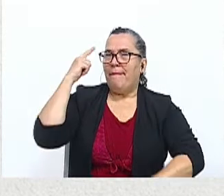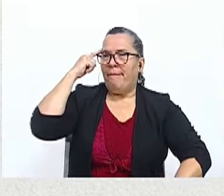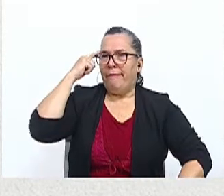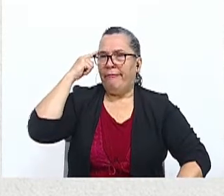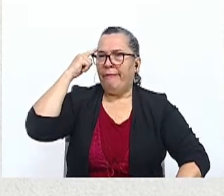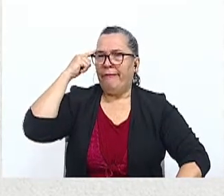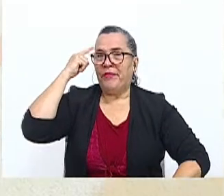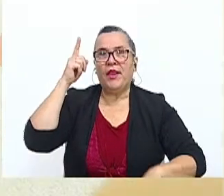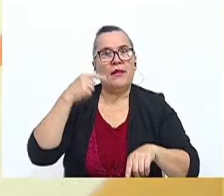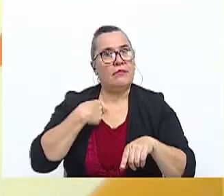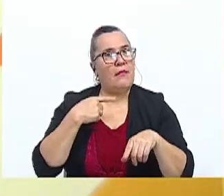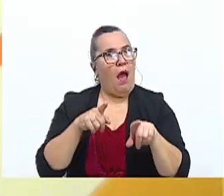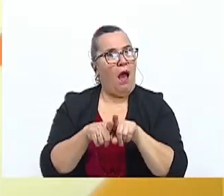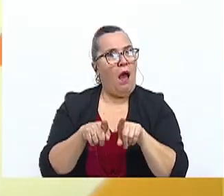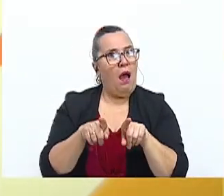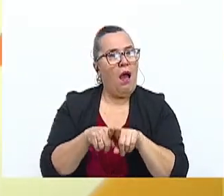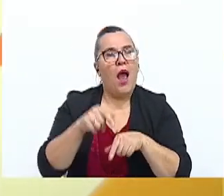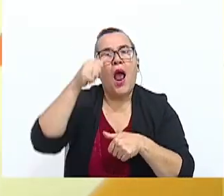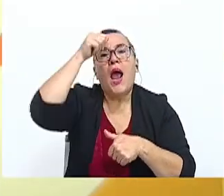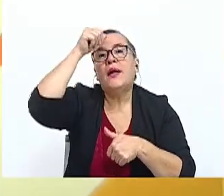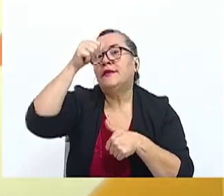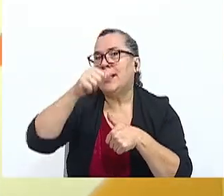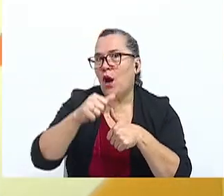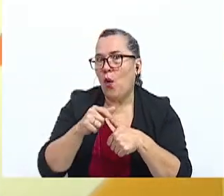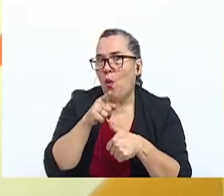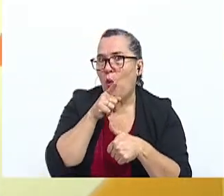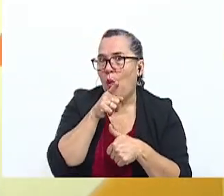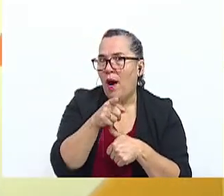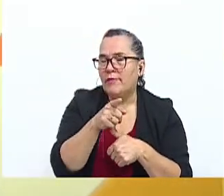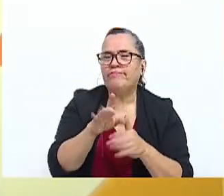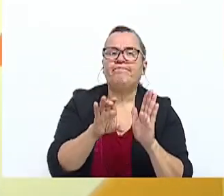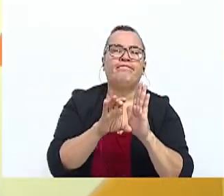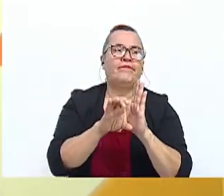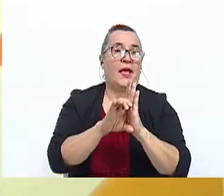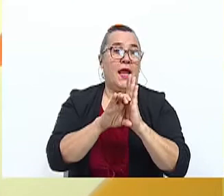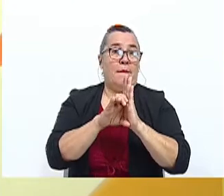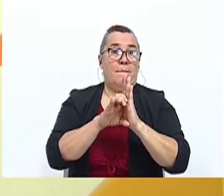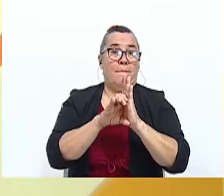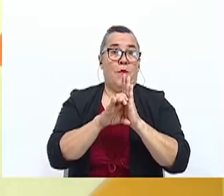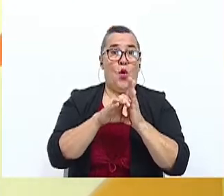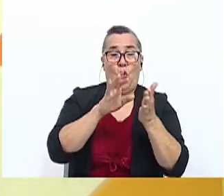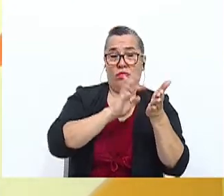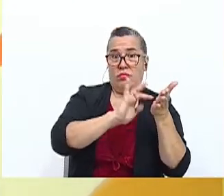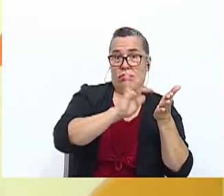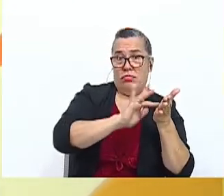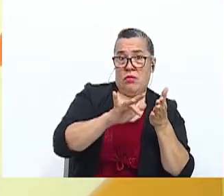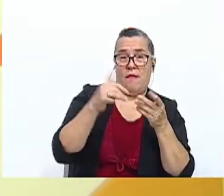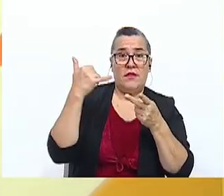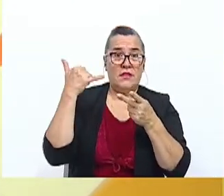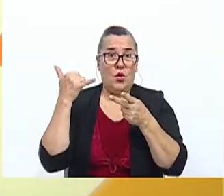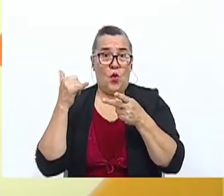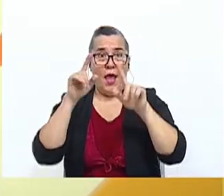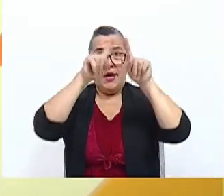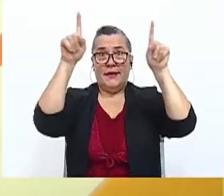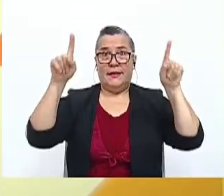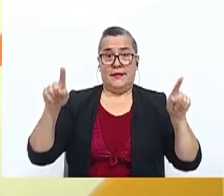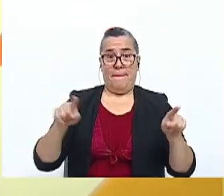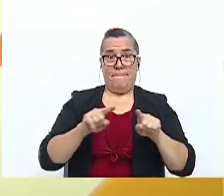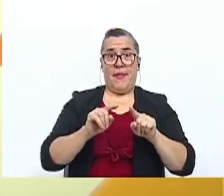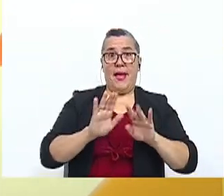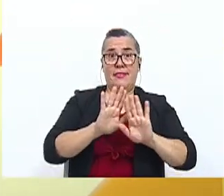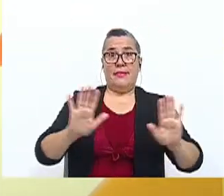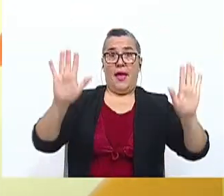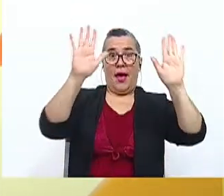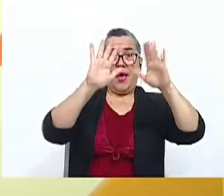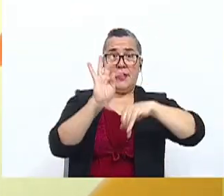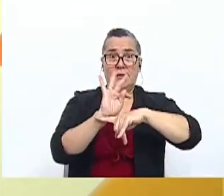que también recuerden que, por ejemplo, en esta tablet o en los celulares o en las pantallas hay muchos